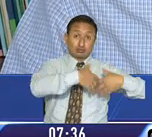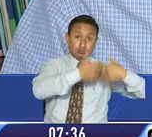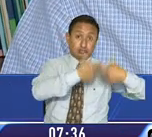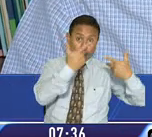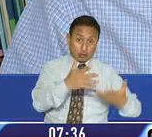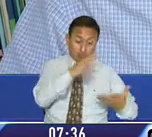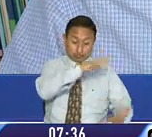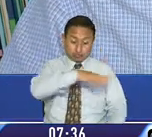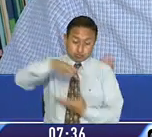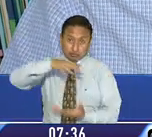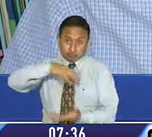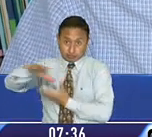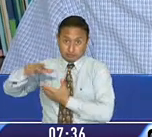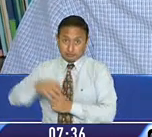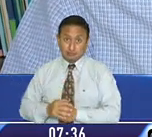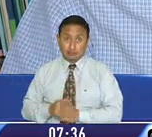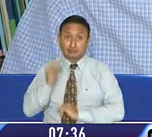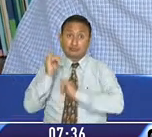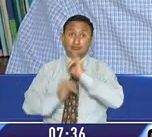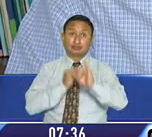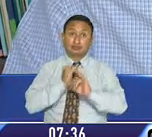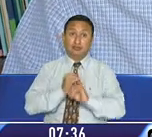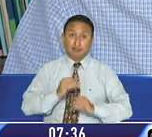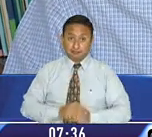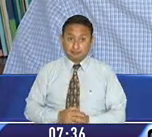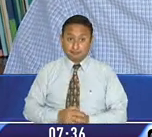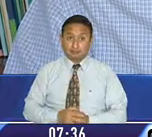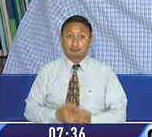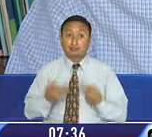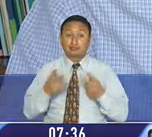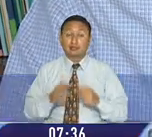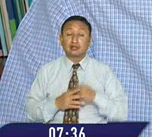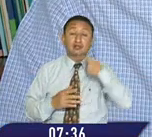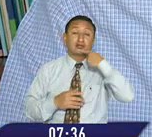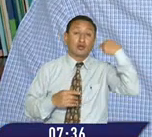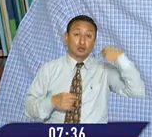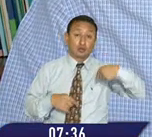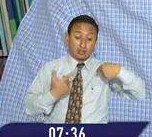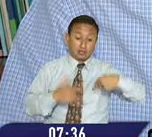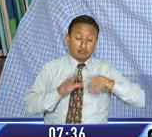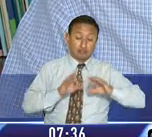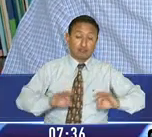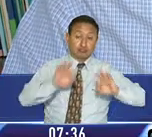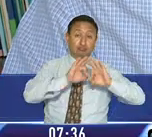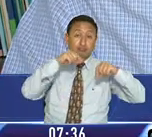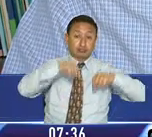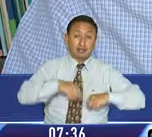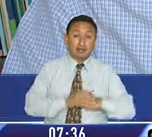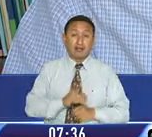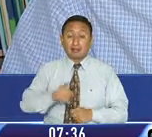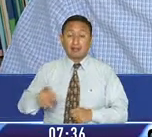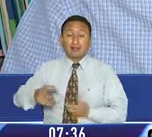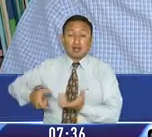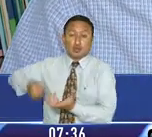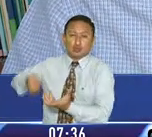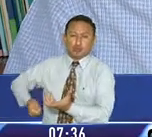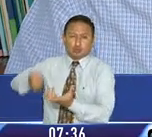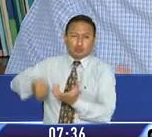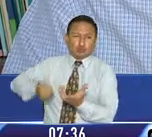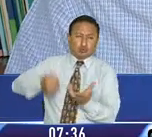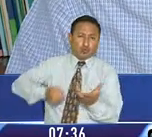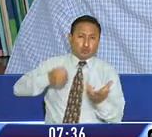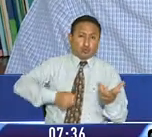de productos a nivel internacional. Además, Rusia también es un proveedor muy importante de fertilizantes, por ejemplo, y al